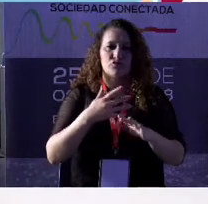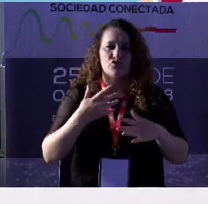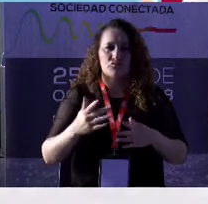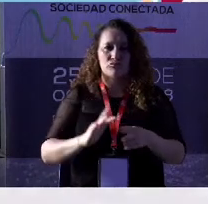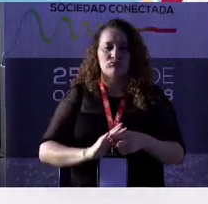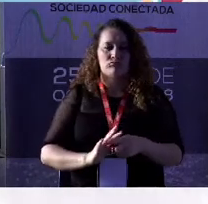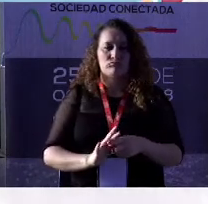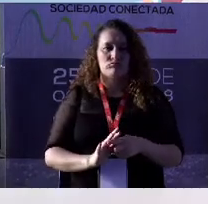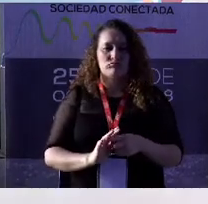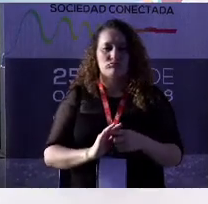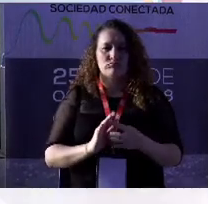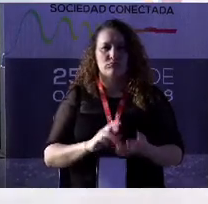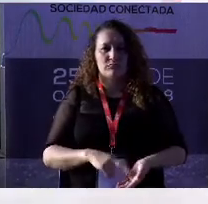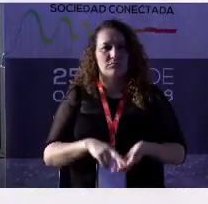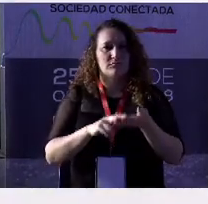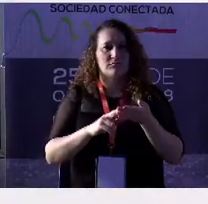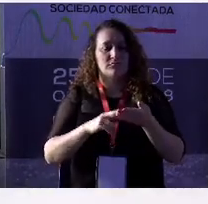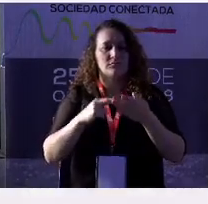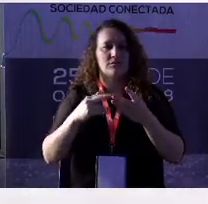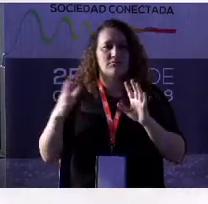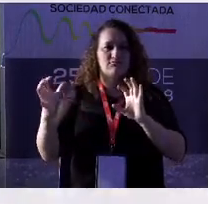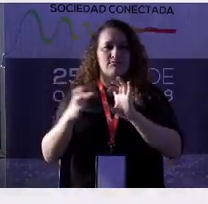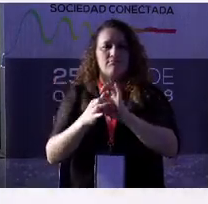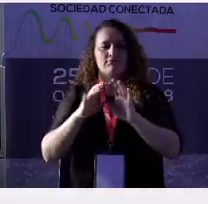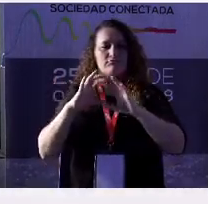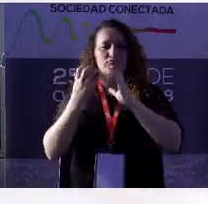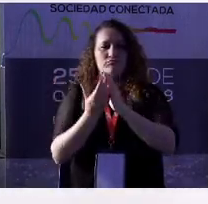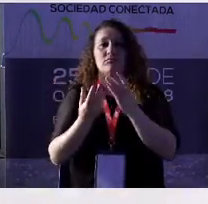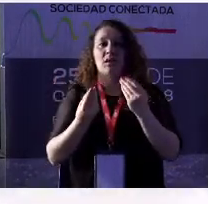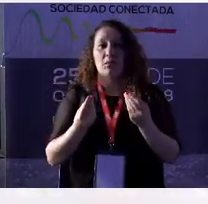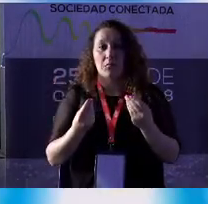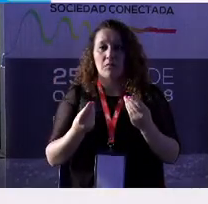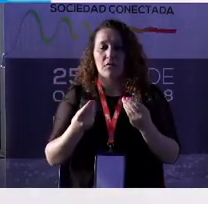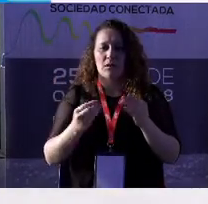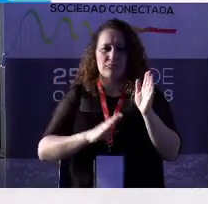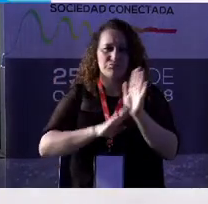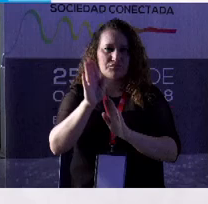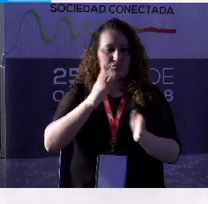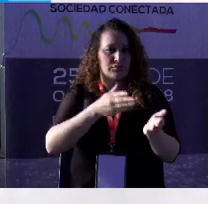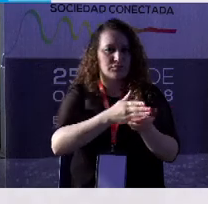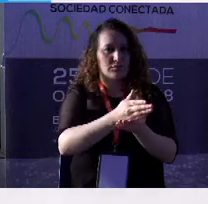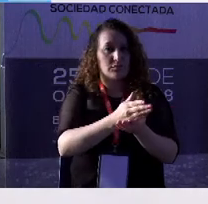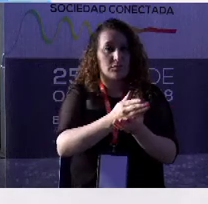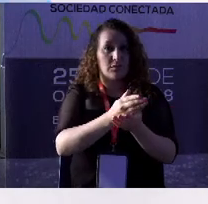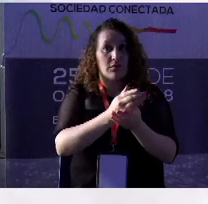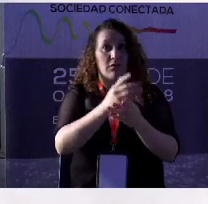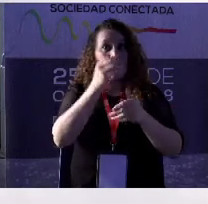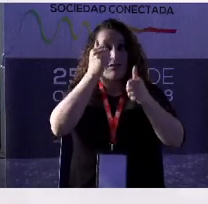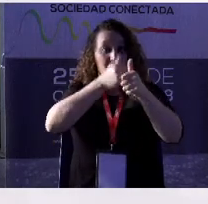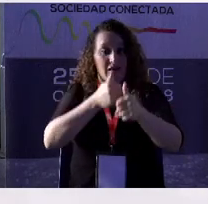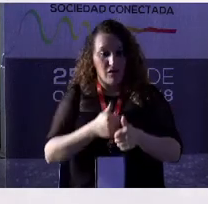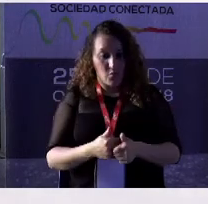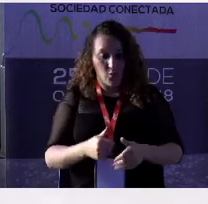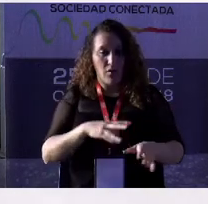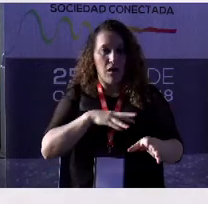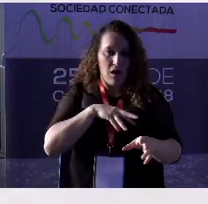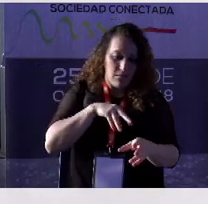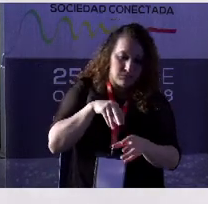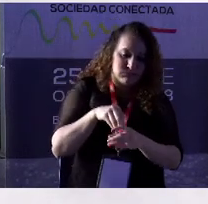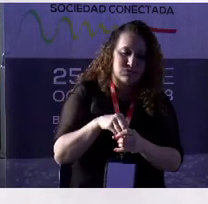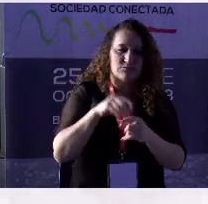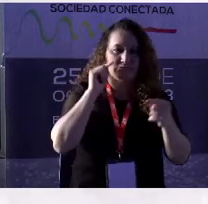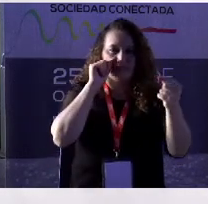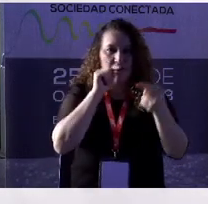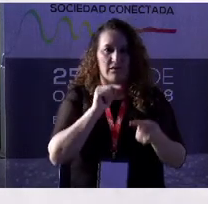lai mundial para el desarrollo sostenible cada uno de estos objetivos se detalla en metas e indicadores que nos Irán